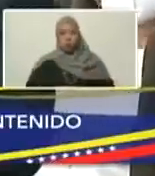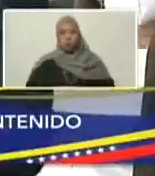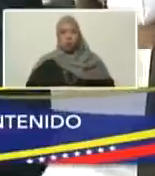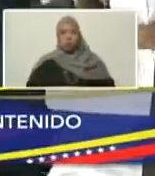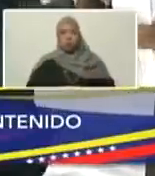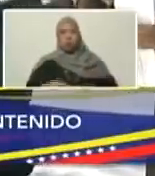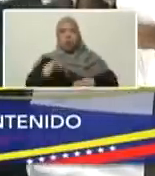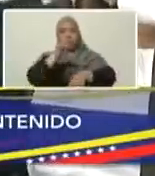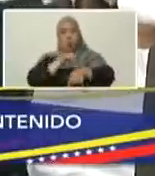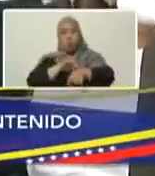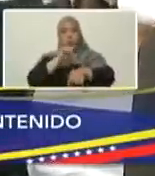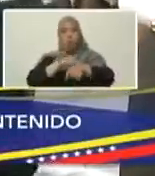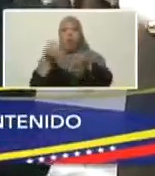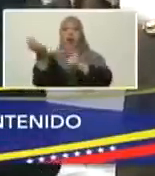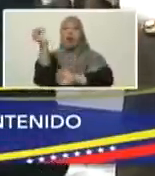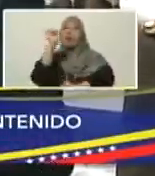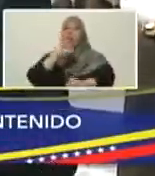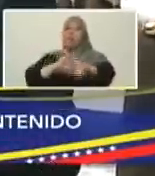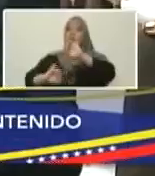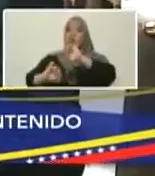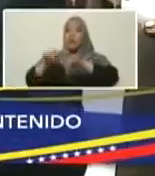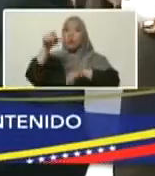Doctor Alfredo Ruiz, defensor del pueblo.